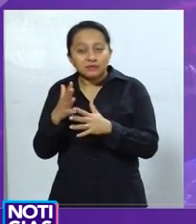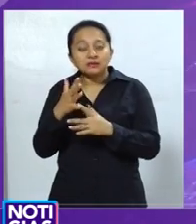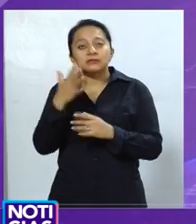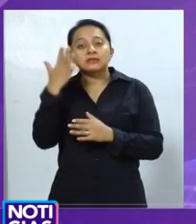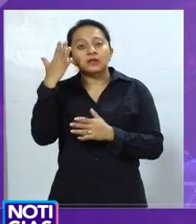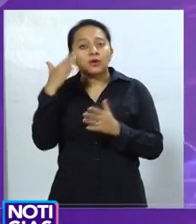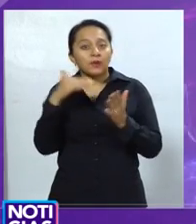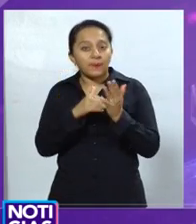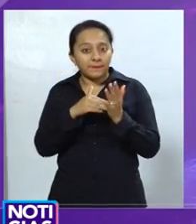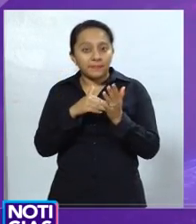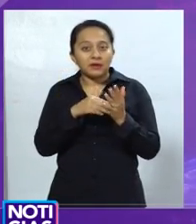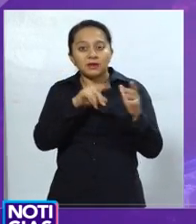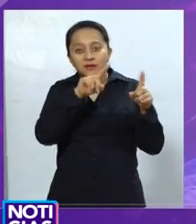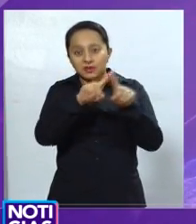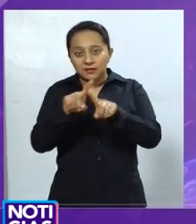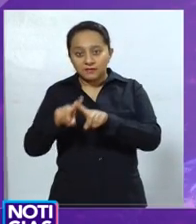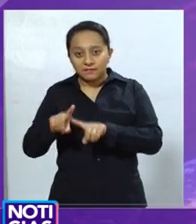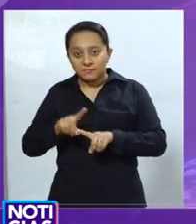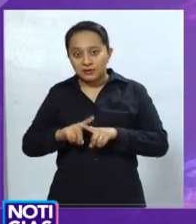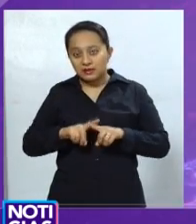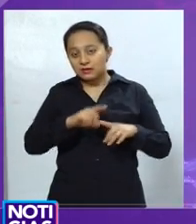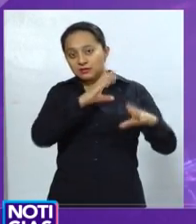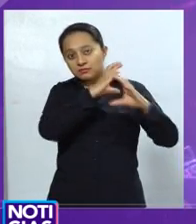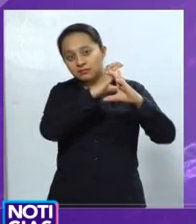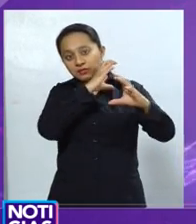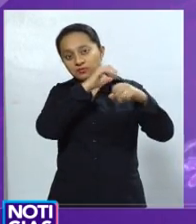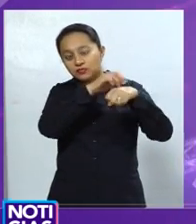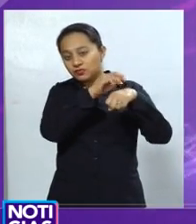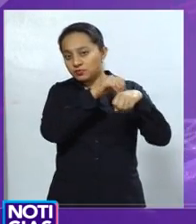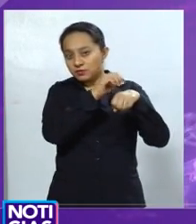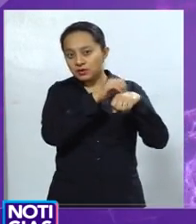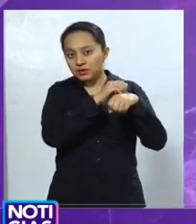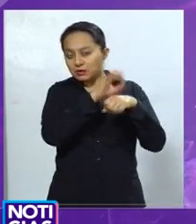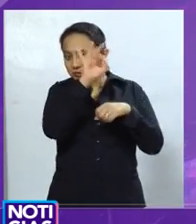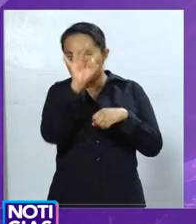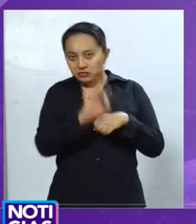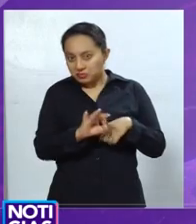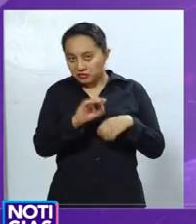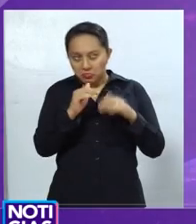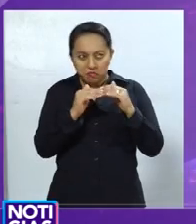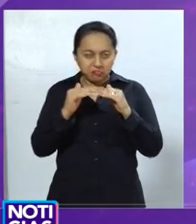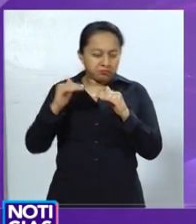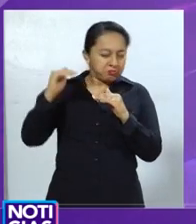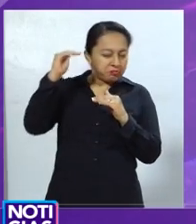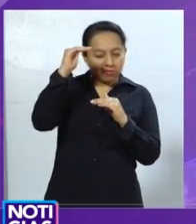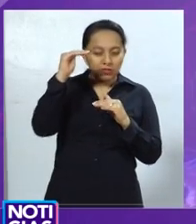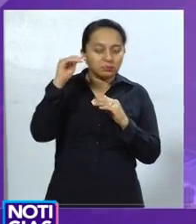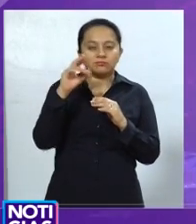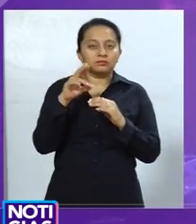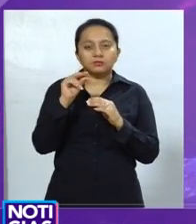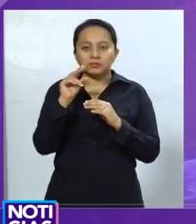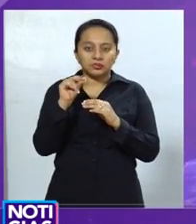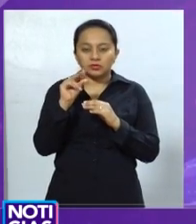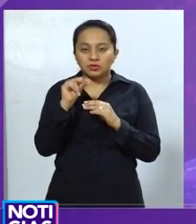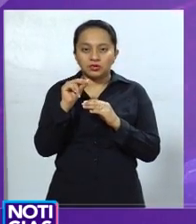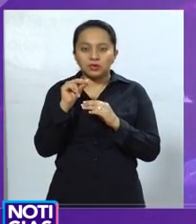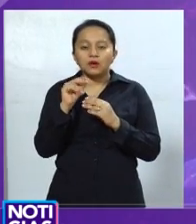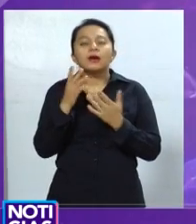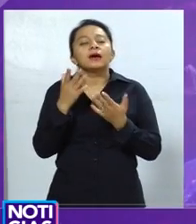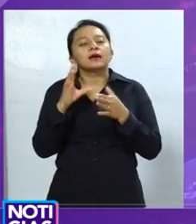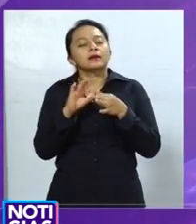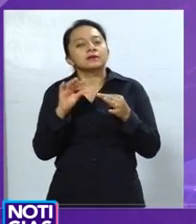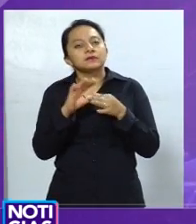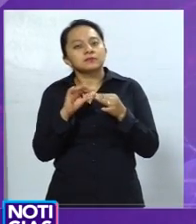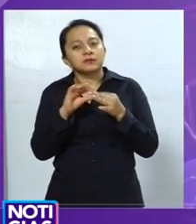que no sea preocupante Tenemos que trabajar en en en lograr contener este tipo este tipo de de